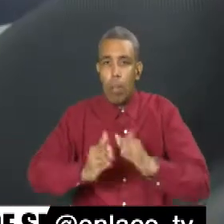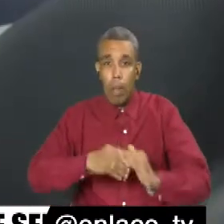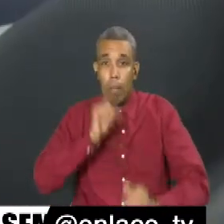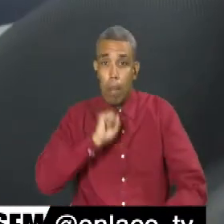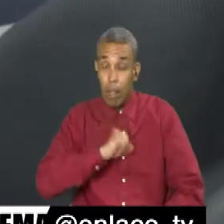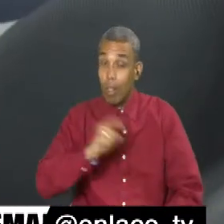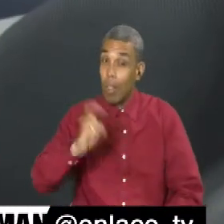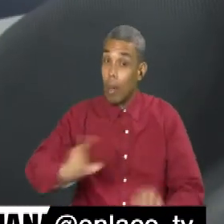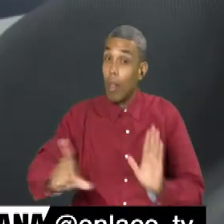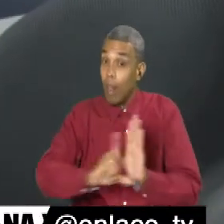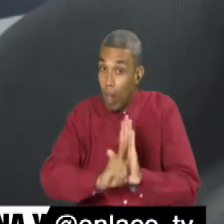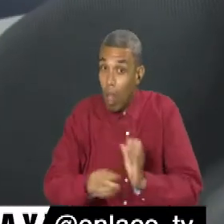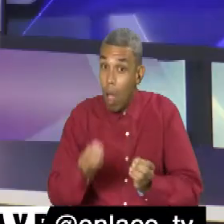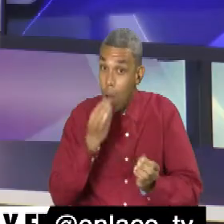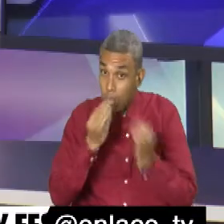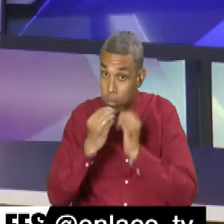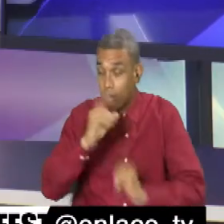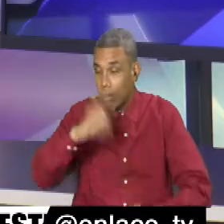beneficio alimenticio.